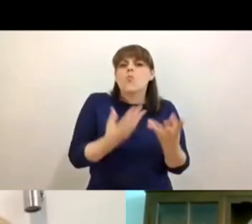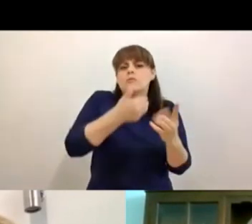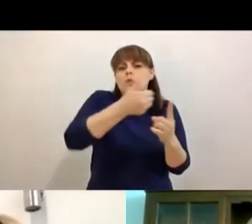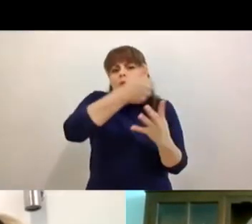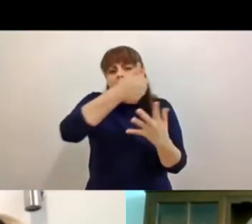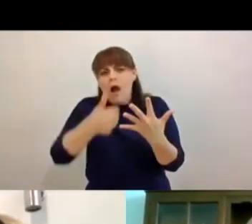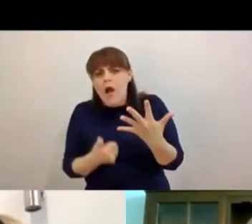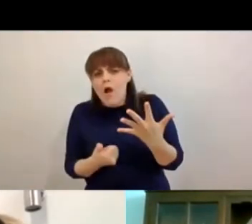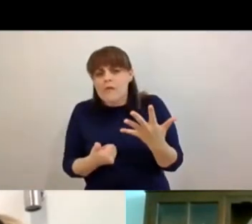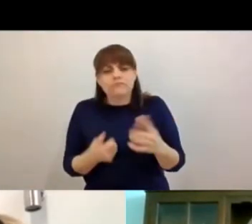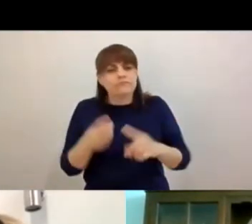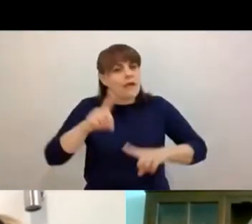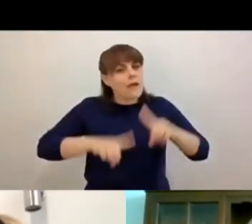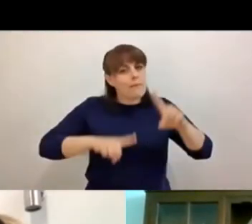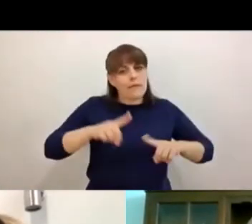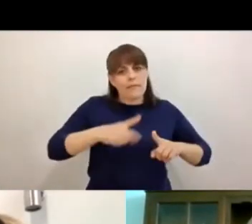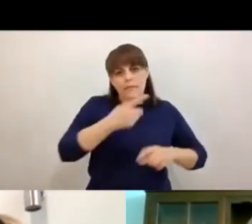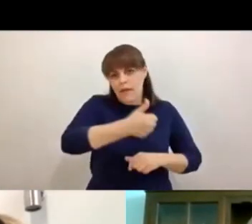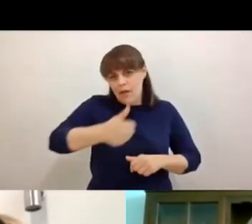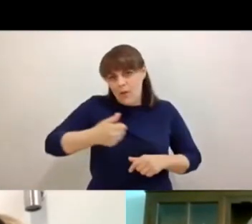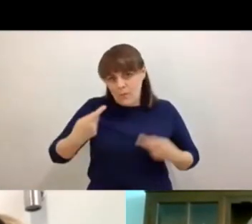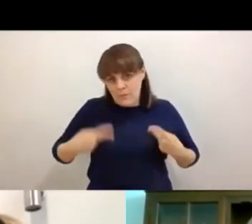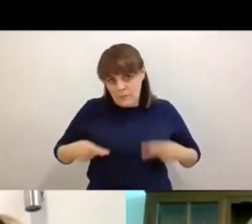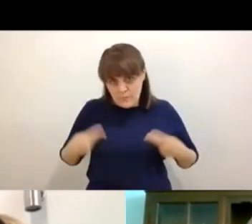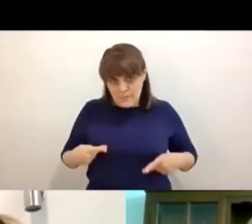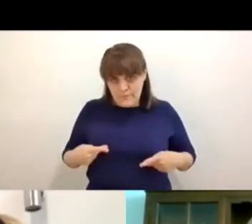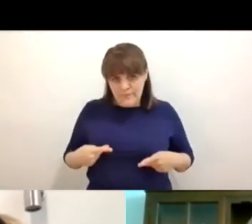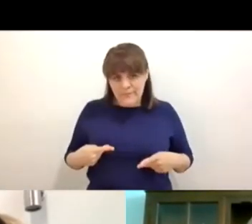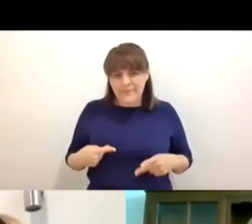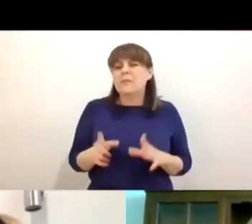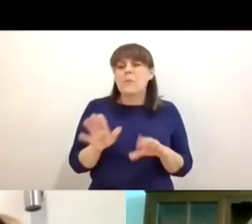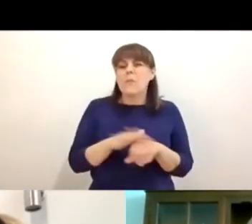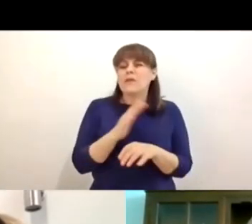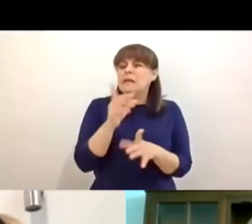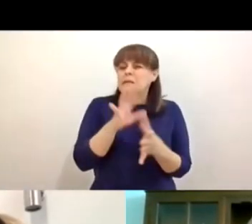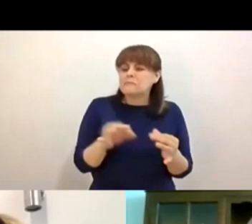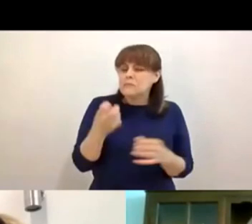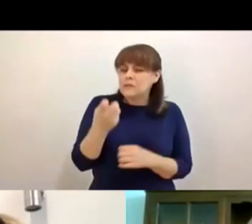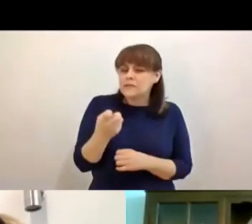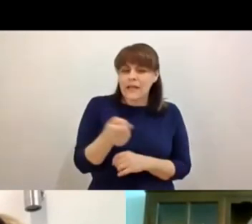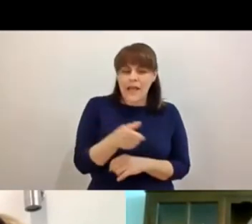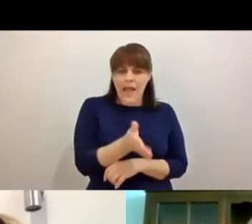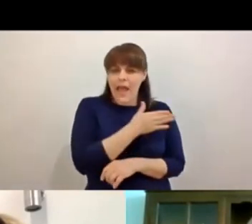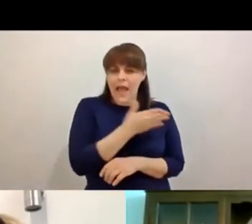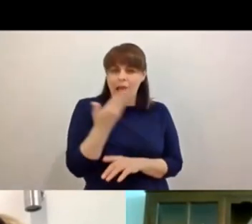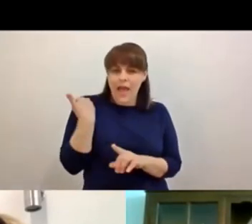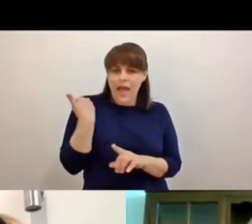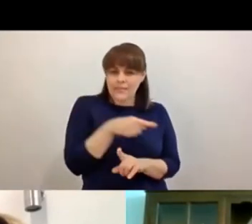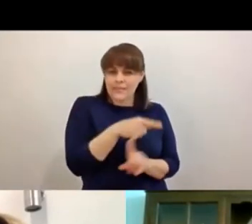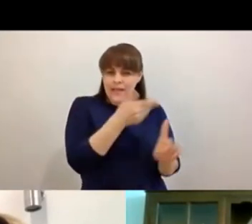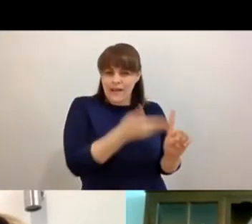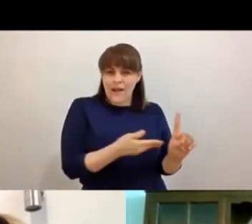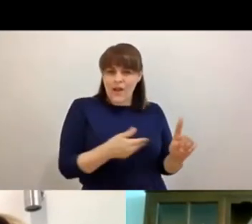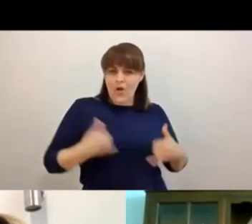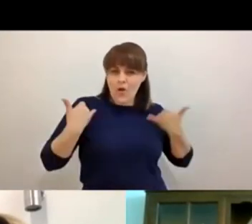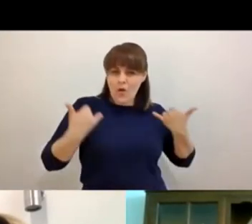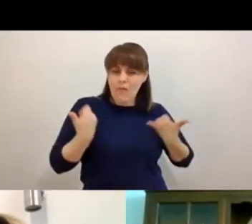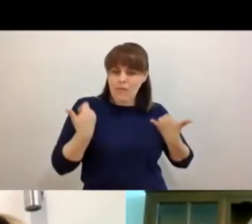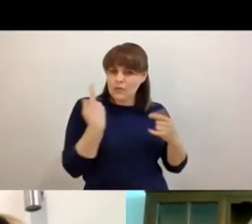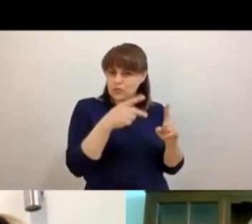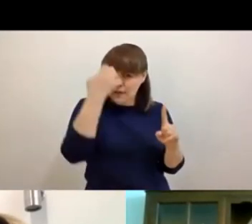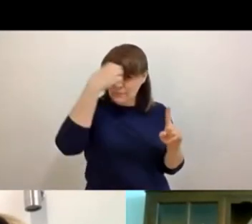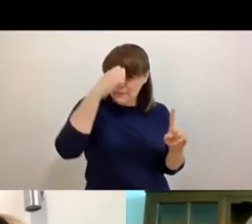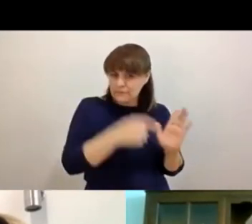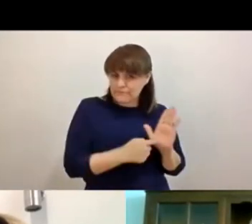es principalmente por el hecho del comentario que hacía el joven, que tuvimos la oportunidad de escuchar, diciendo que de repente